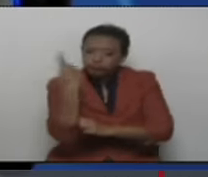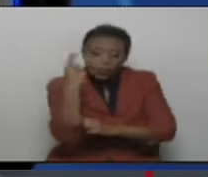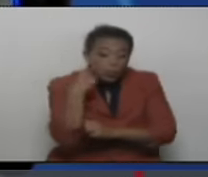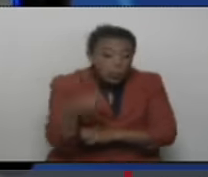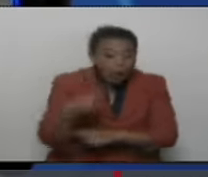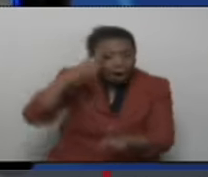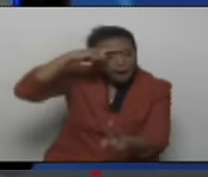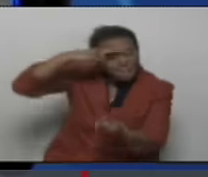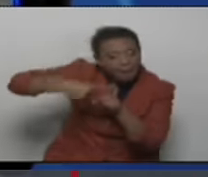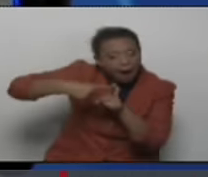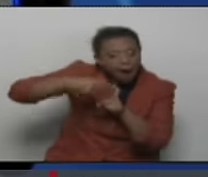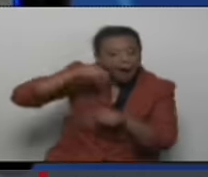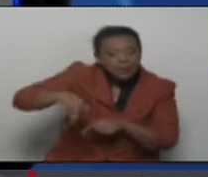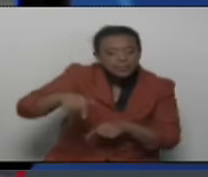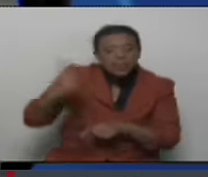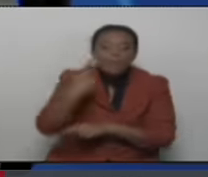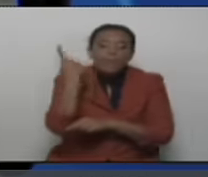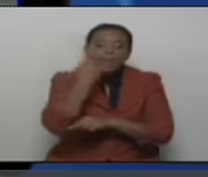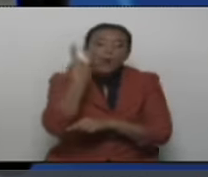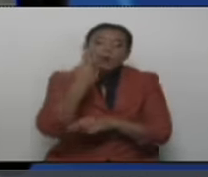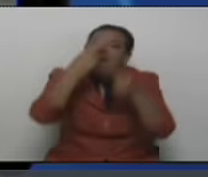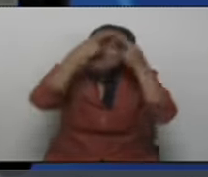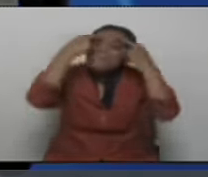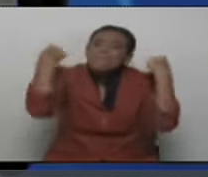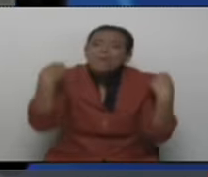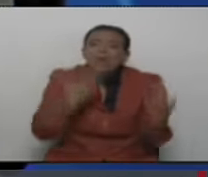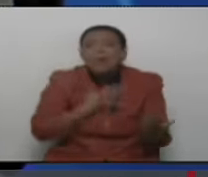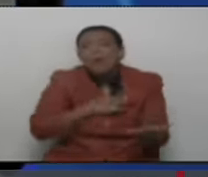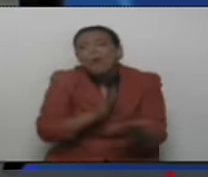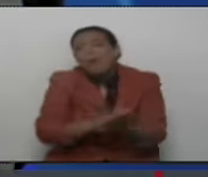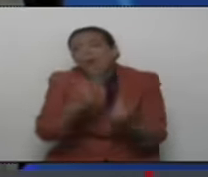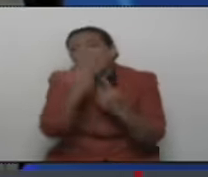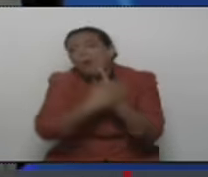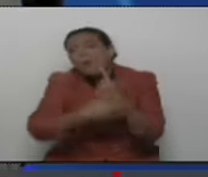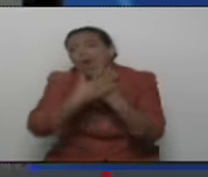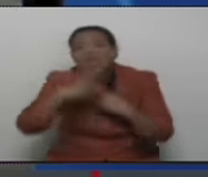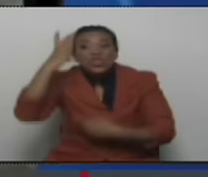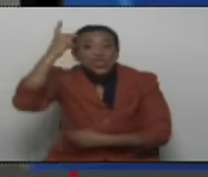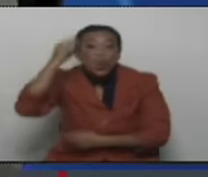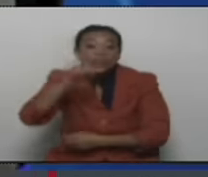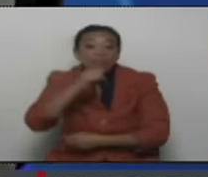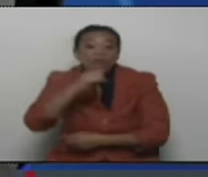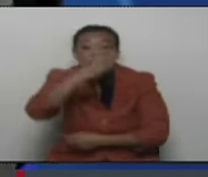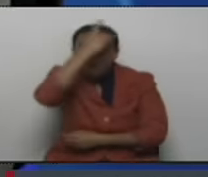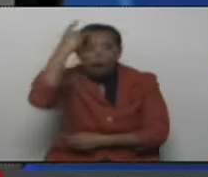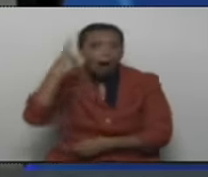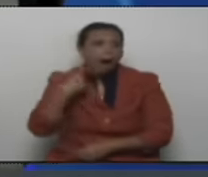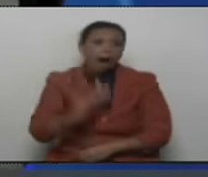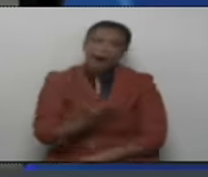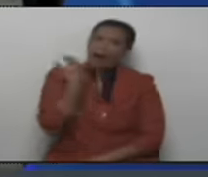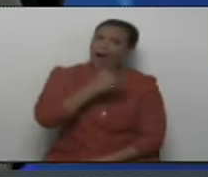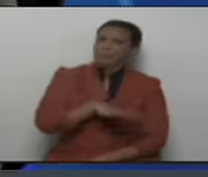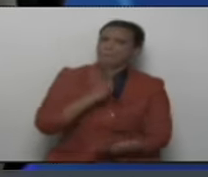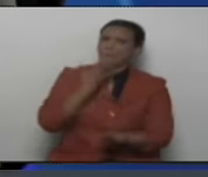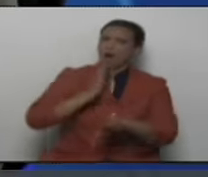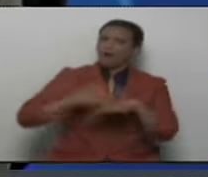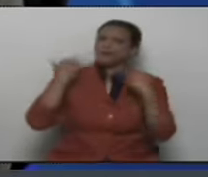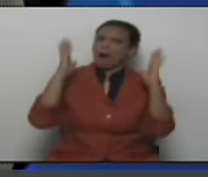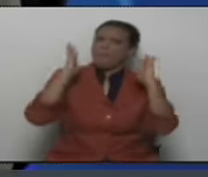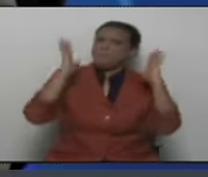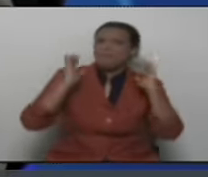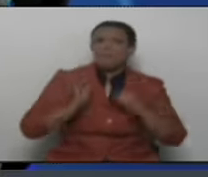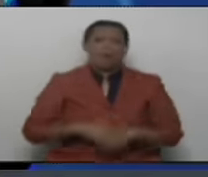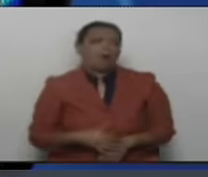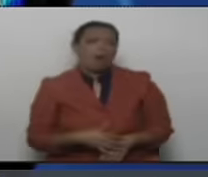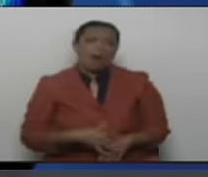vio, y que eran pobrecitos, y que cuando él escuchó a Diosdado, a él le dio risa que acusaran. Yo creo que no te va a dar